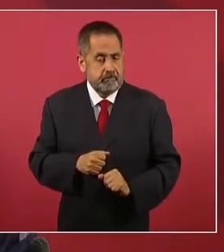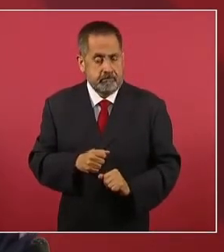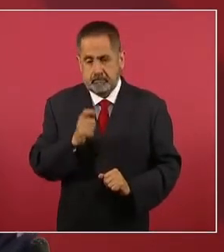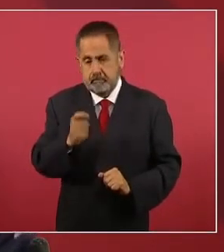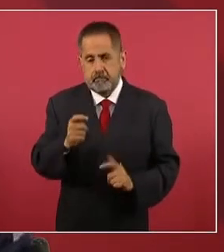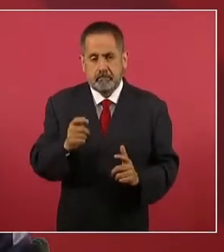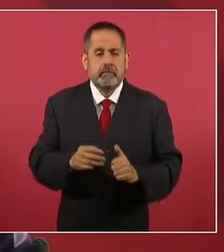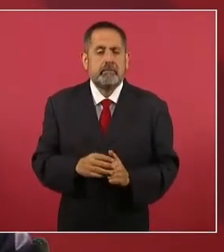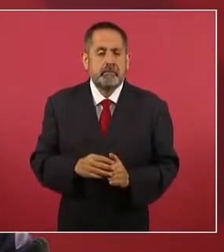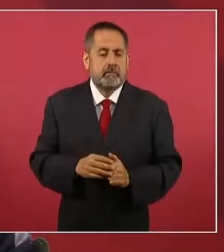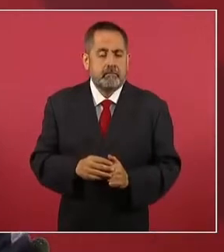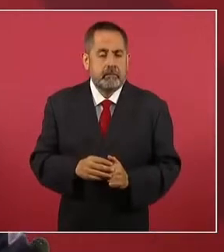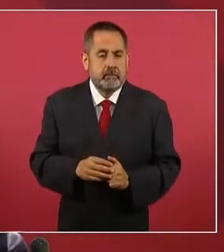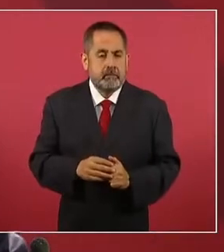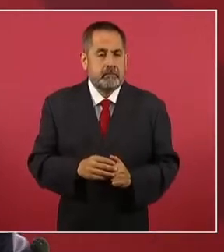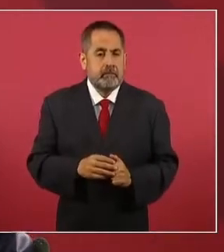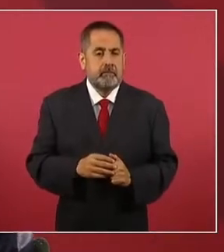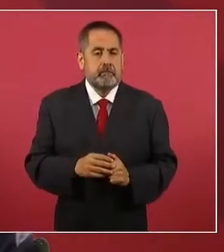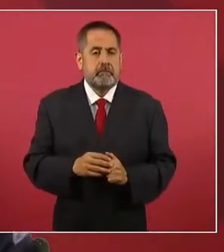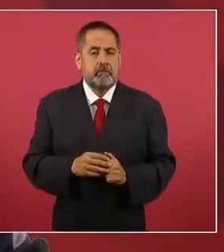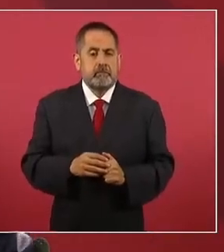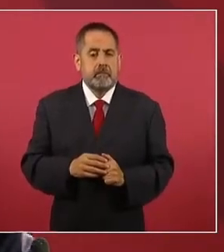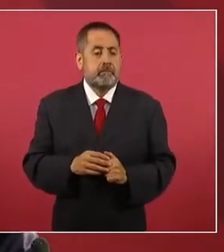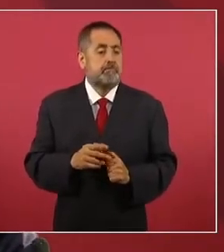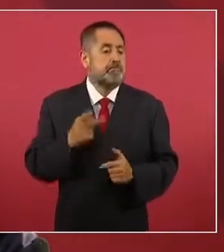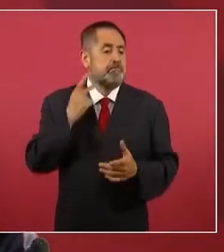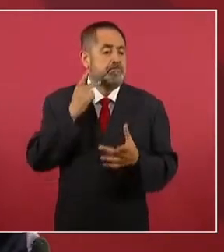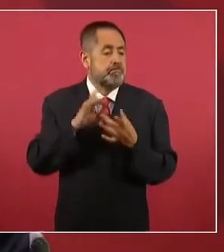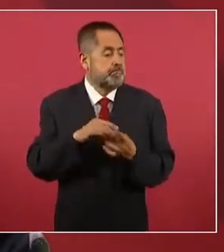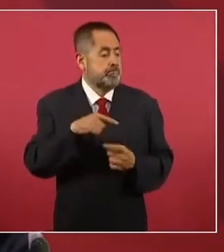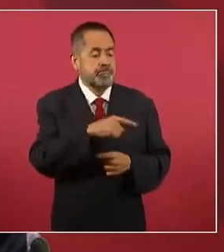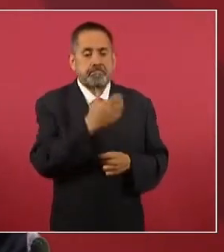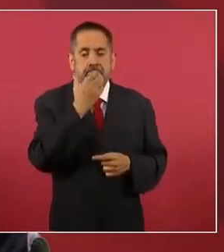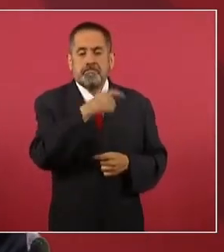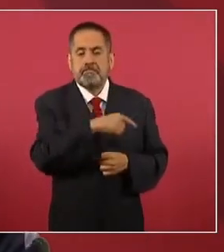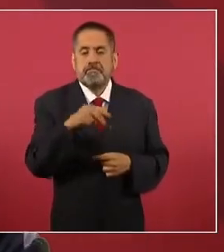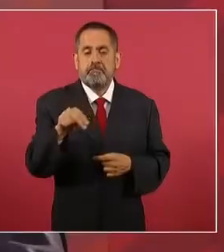Entonces, con la política neoliberal